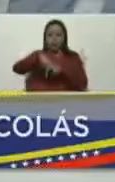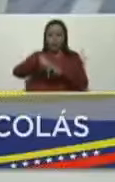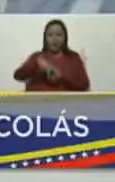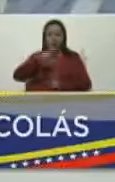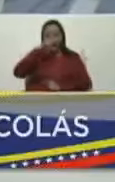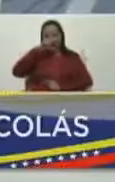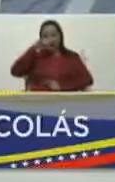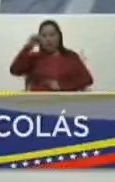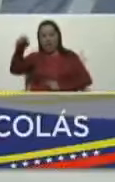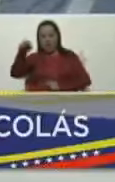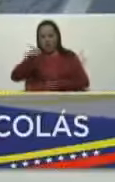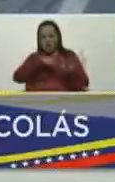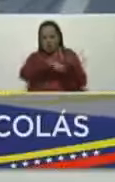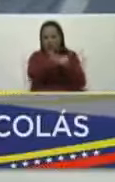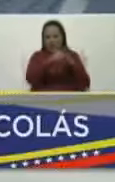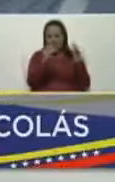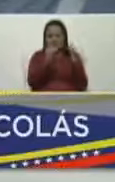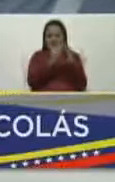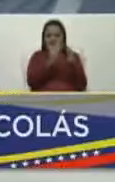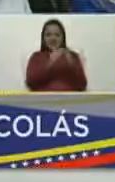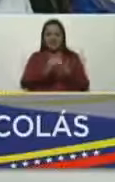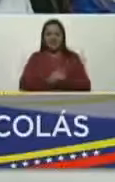Maduro a domicilio.